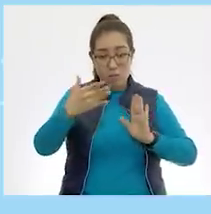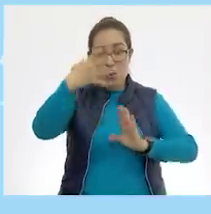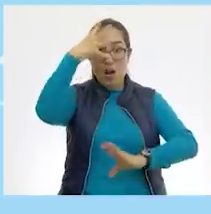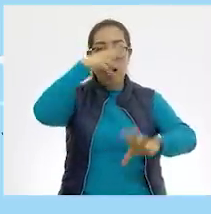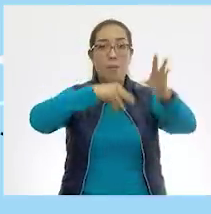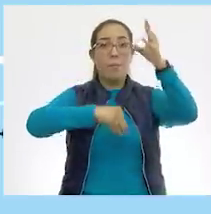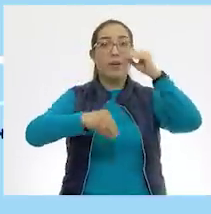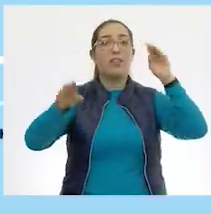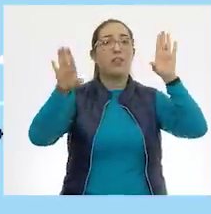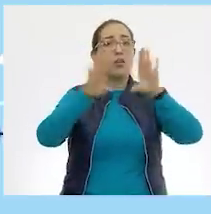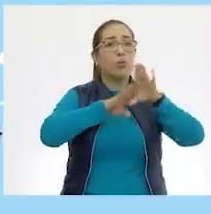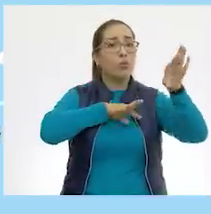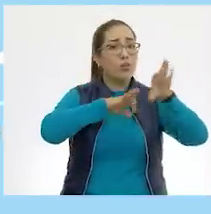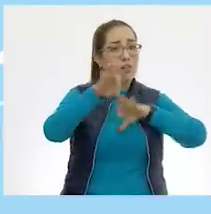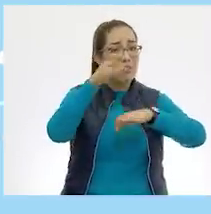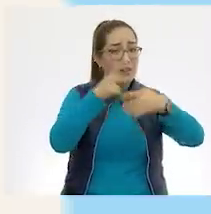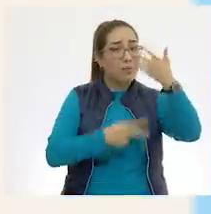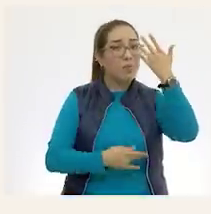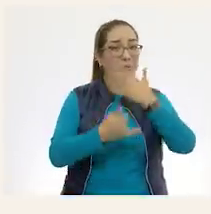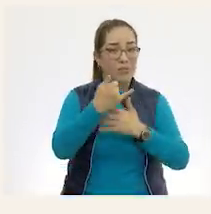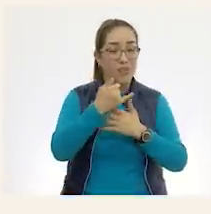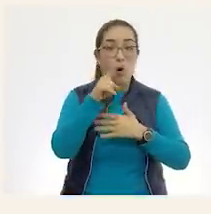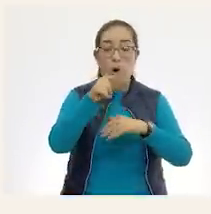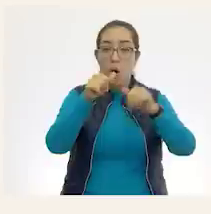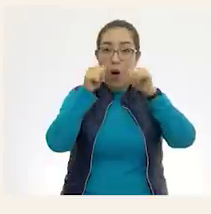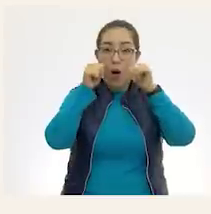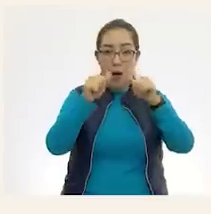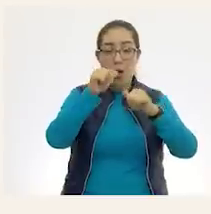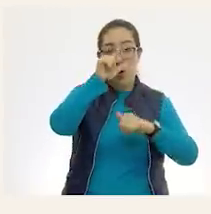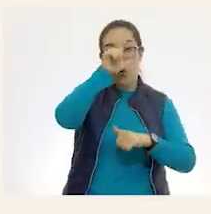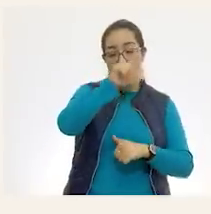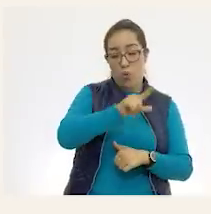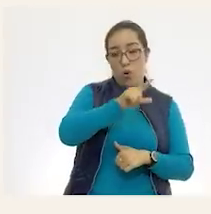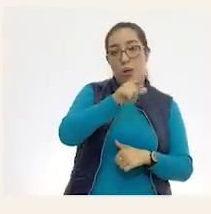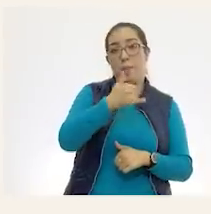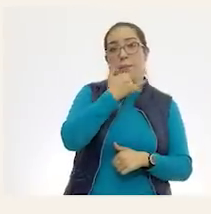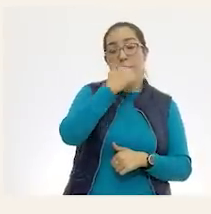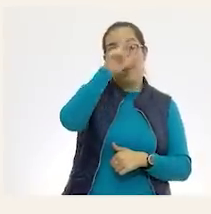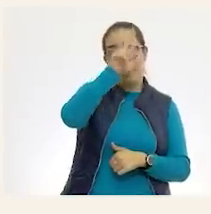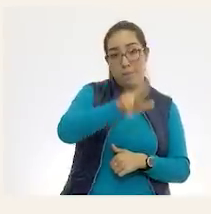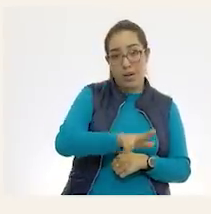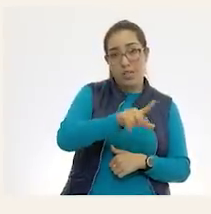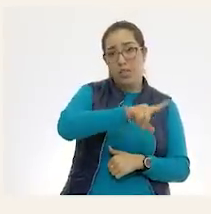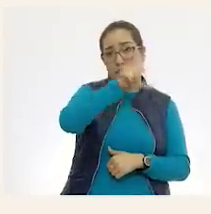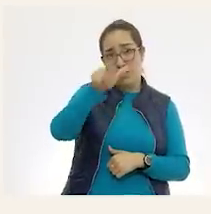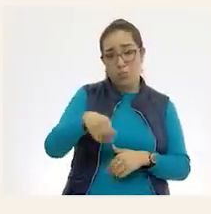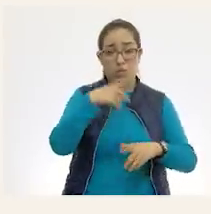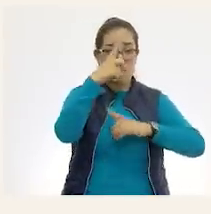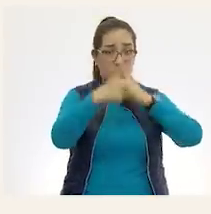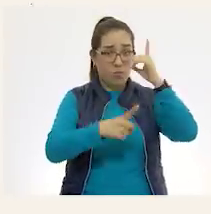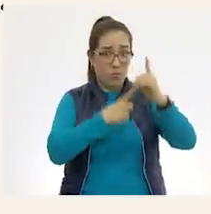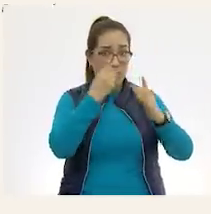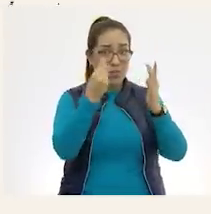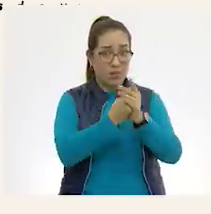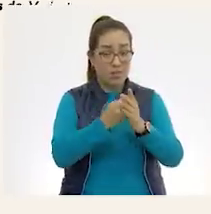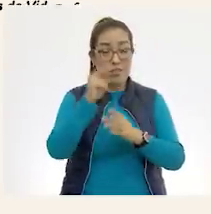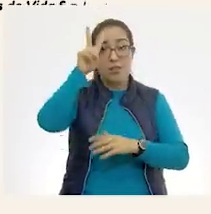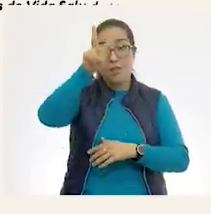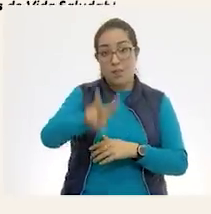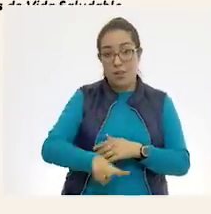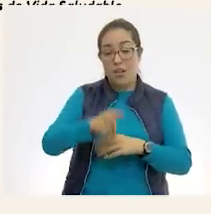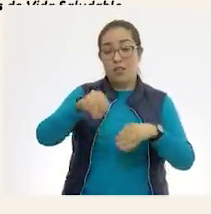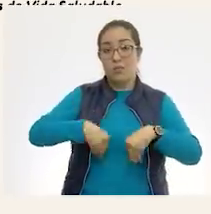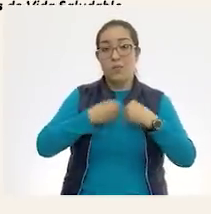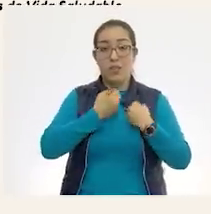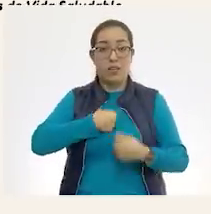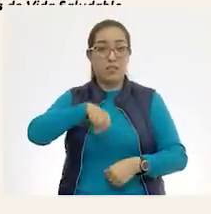a trabajar por proyectos. Ponte atento los martes después de tu clase de educación física y los viernes después de